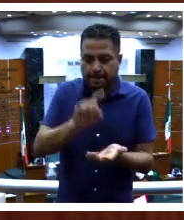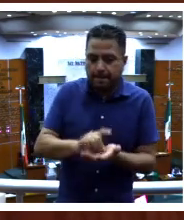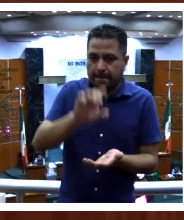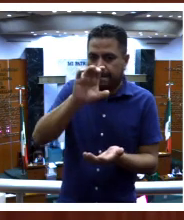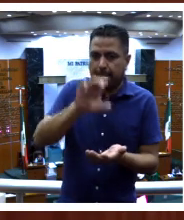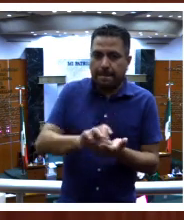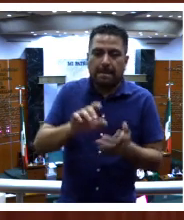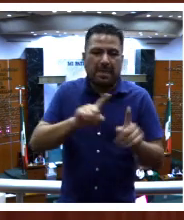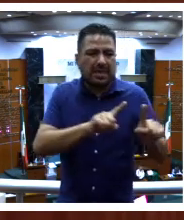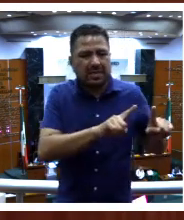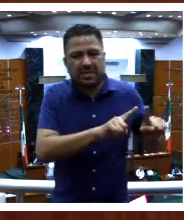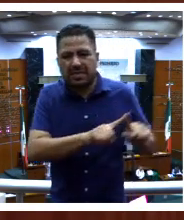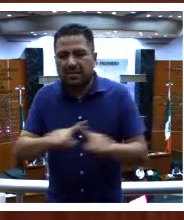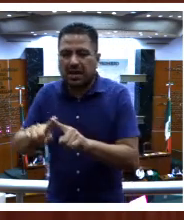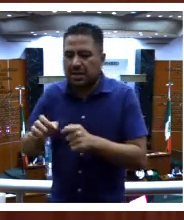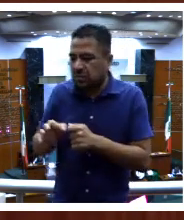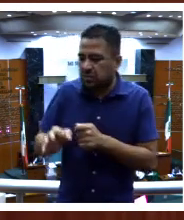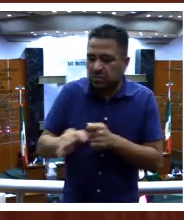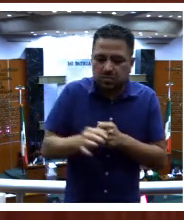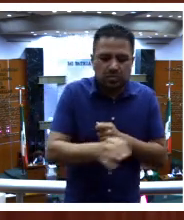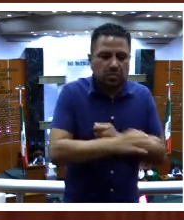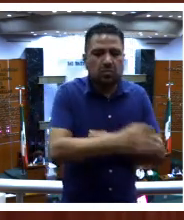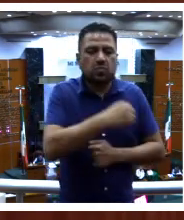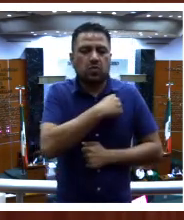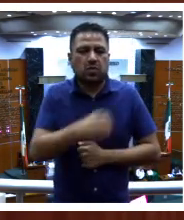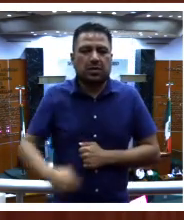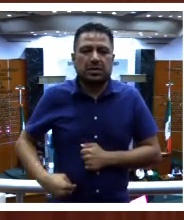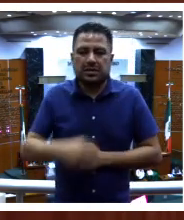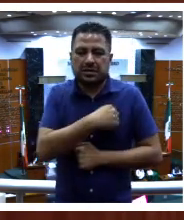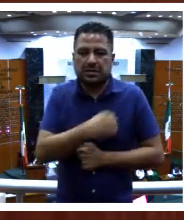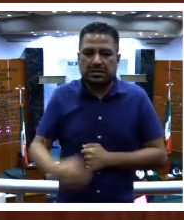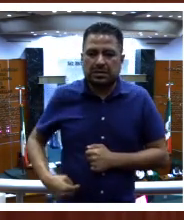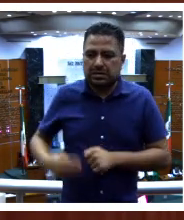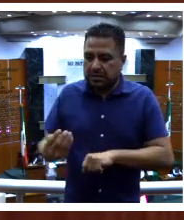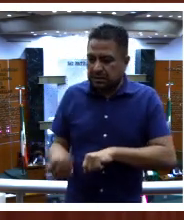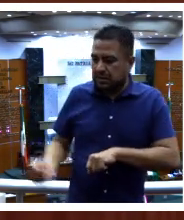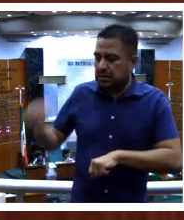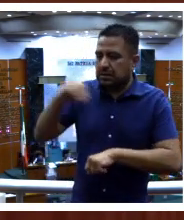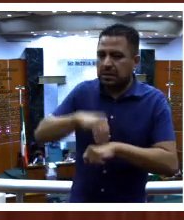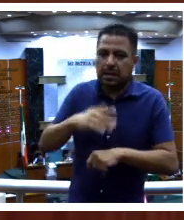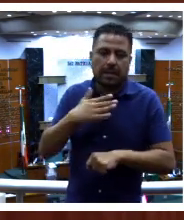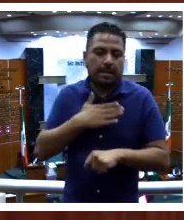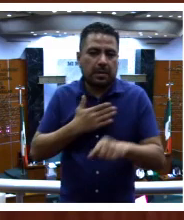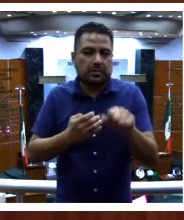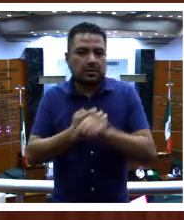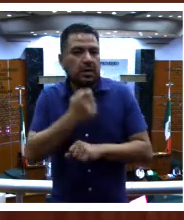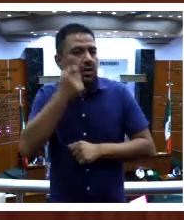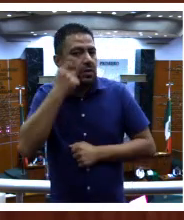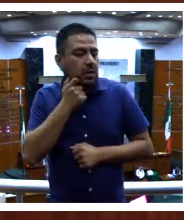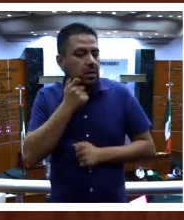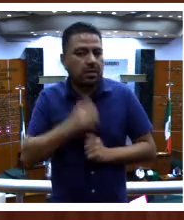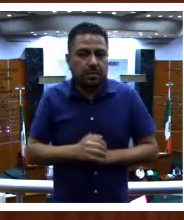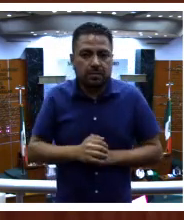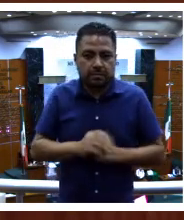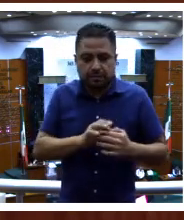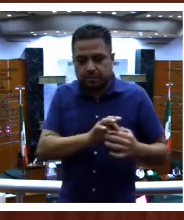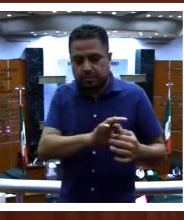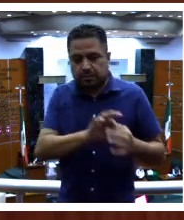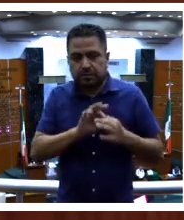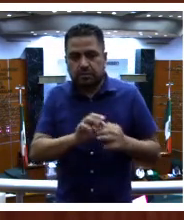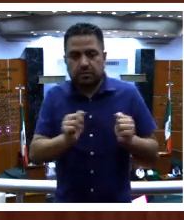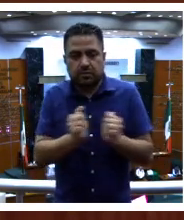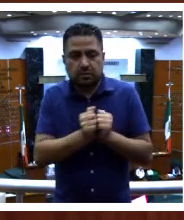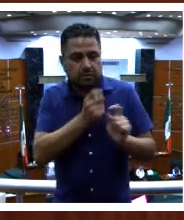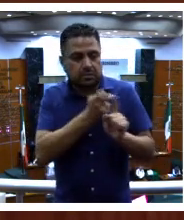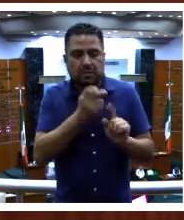discapacidad en las diversas comunidades de los municipios que conforman nuestra entidad? Aunado a eso,